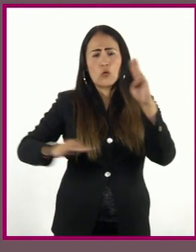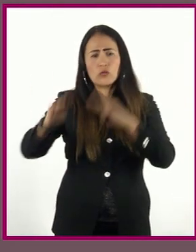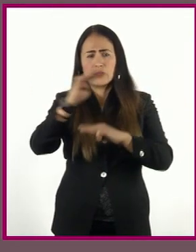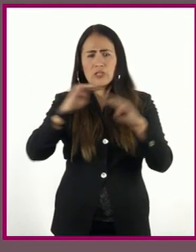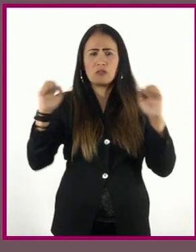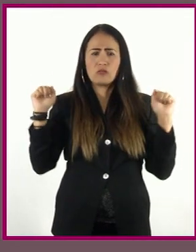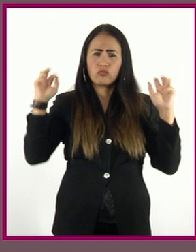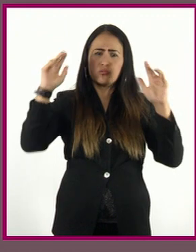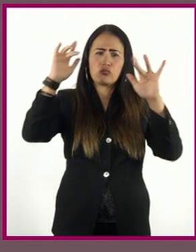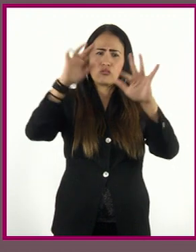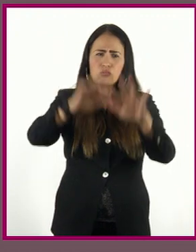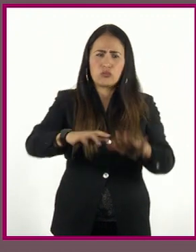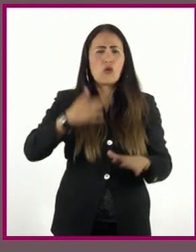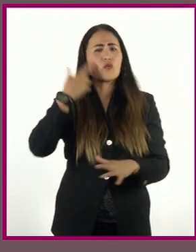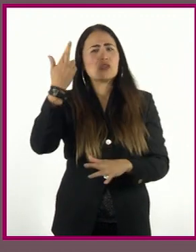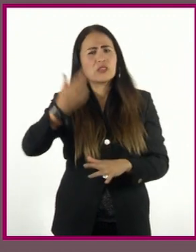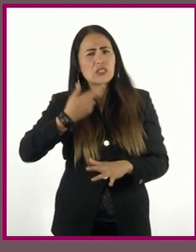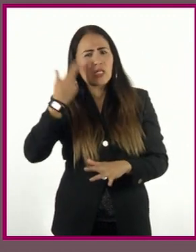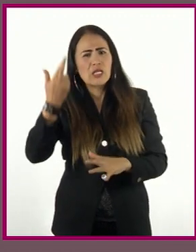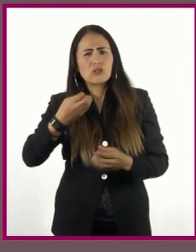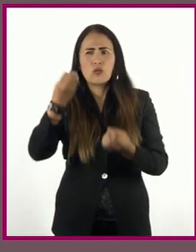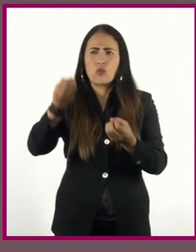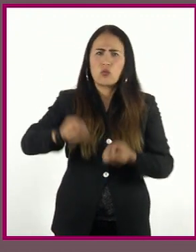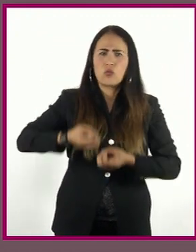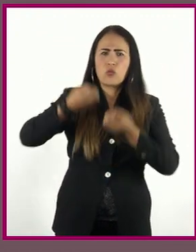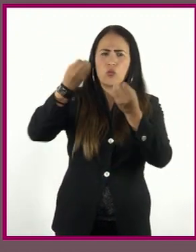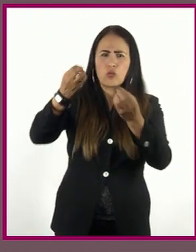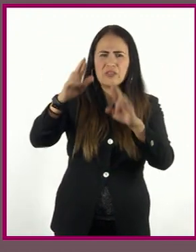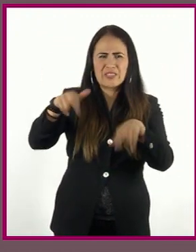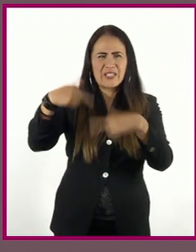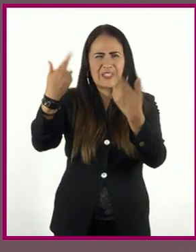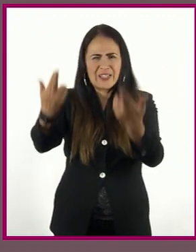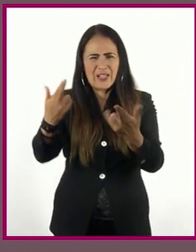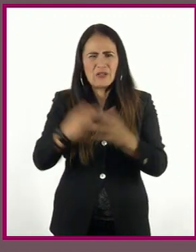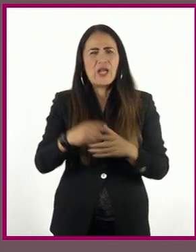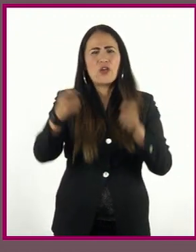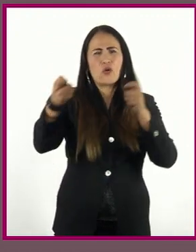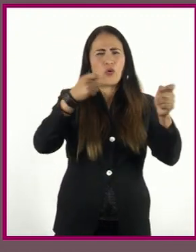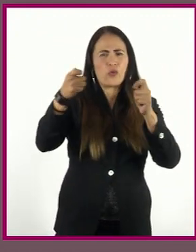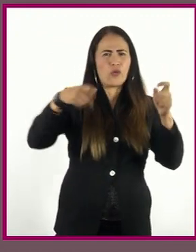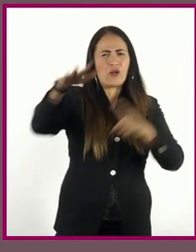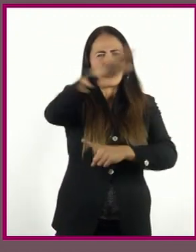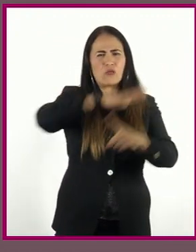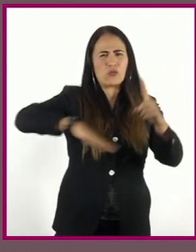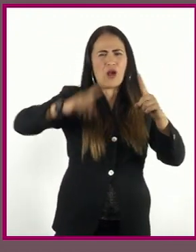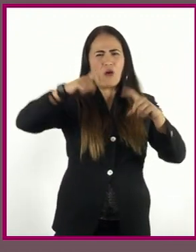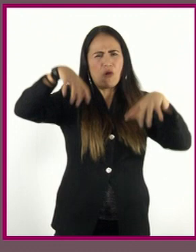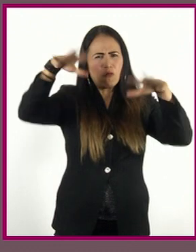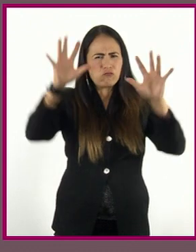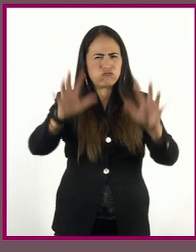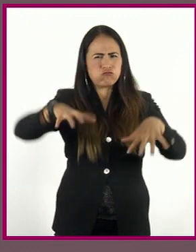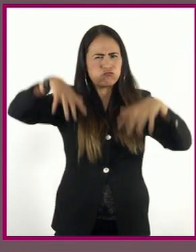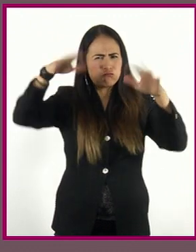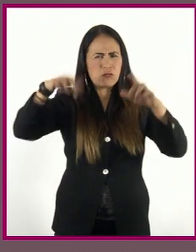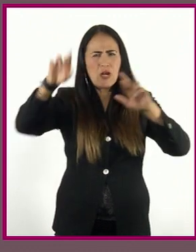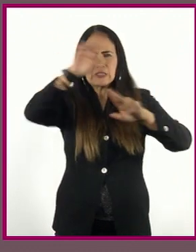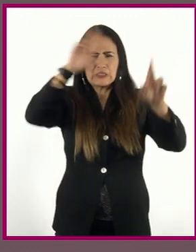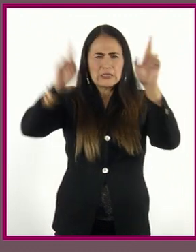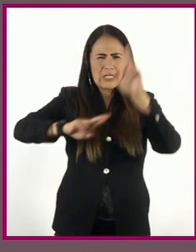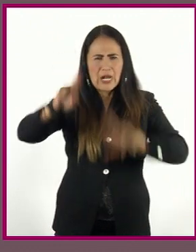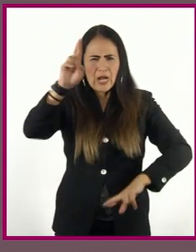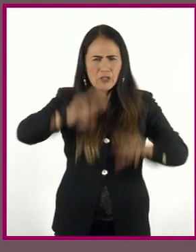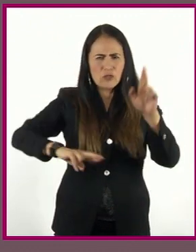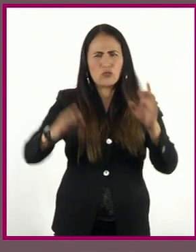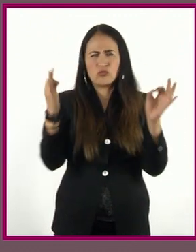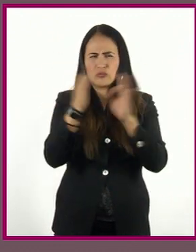a realizar rituales y ofrendas con la intención de dominar fenómenos meteorológicos, como la caída de rayos,